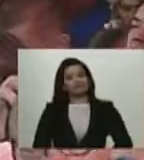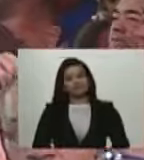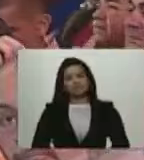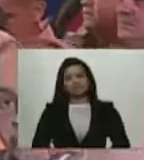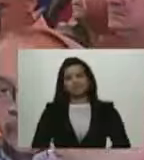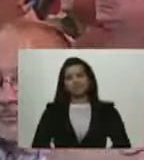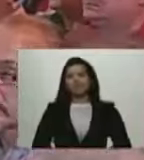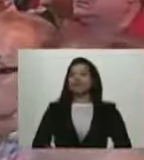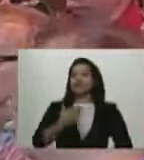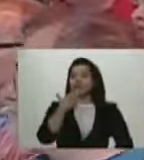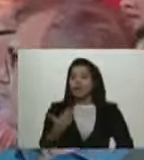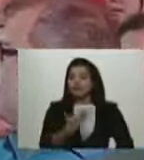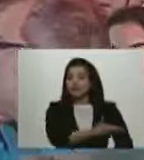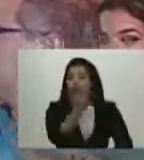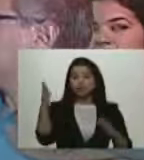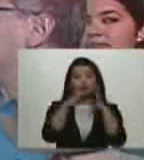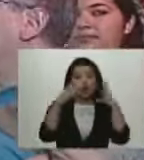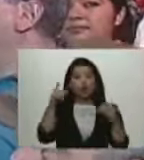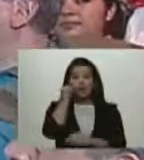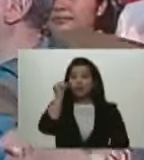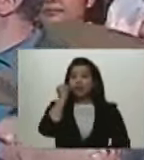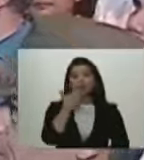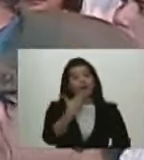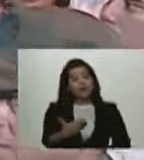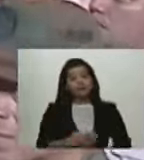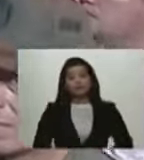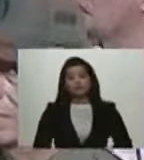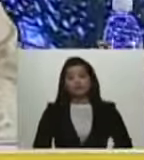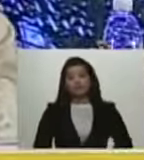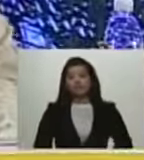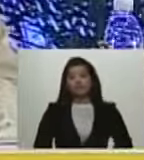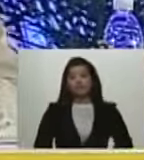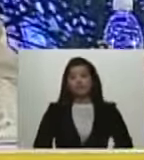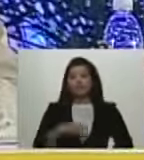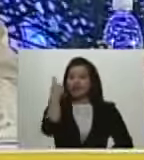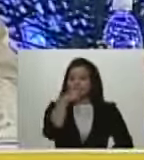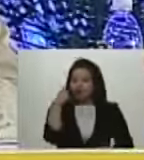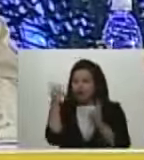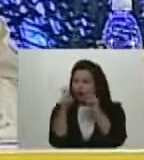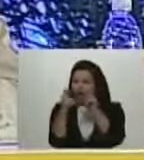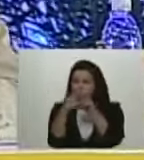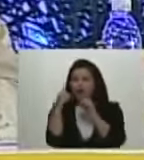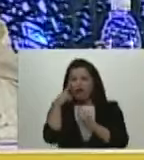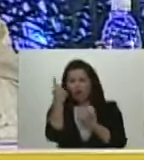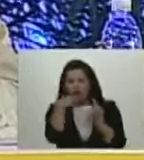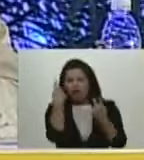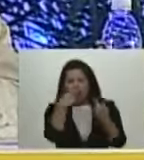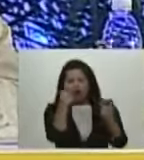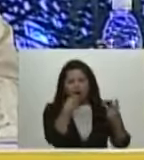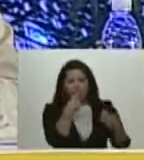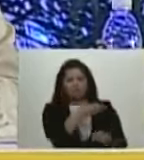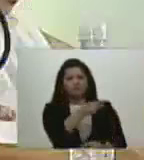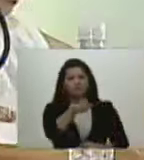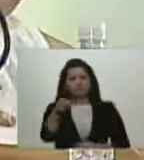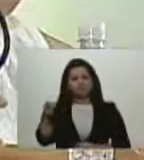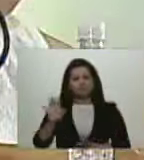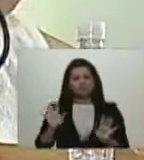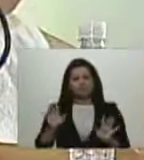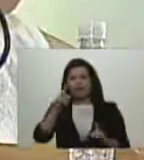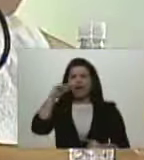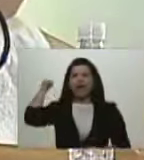Le agradezco a todos y a todas, camaradas, rostros conocidos de muchos años de lucha.